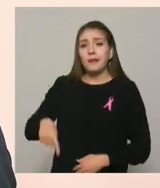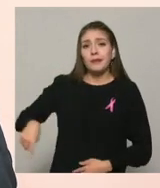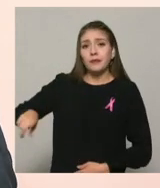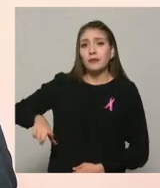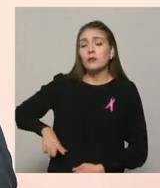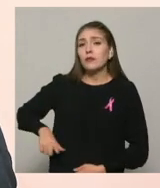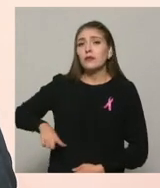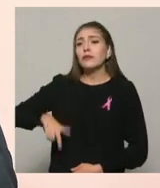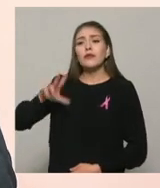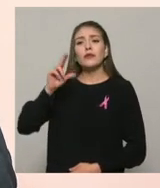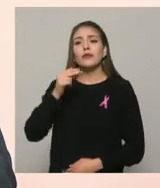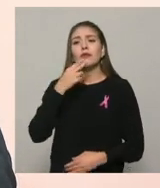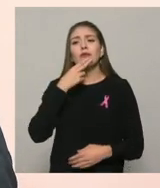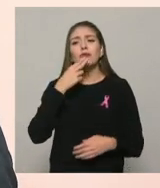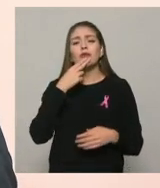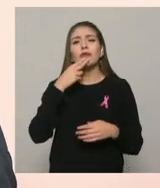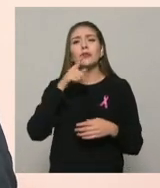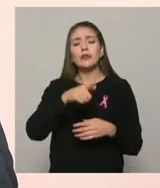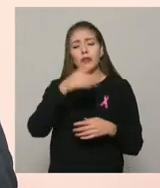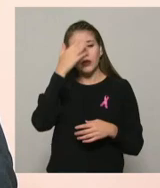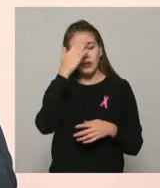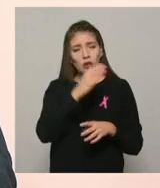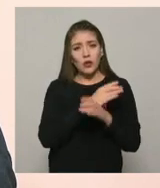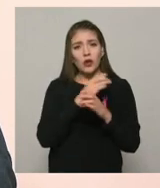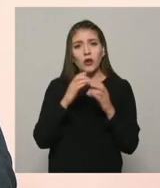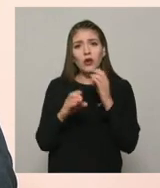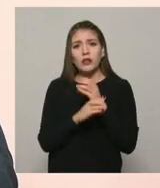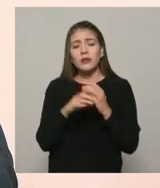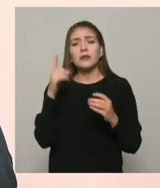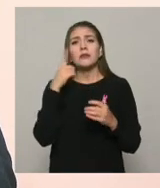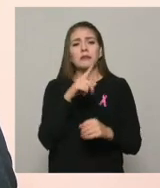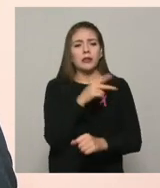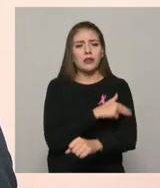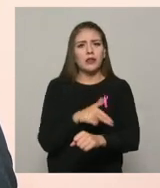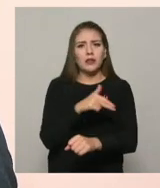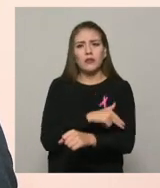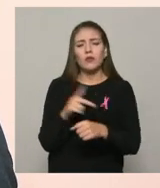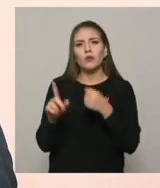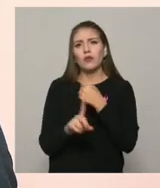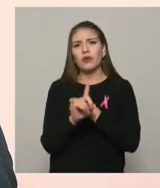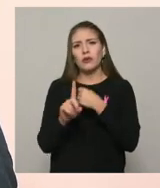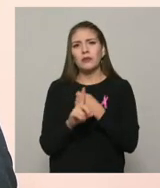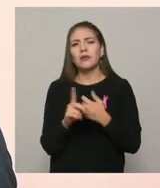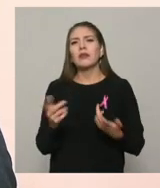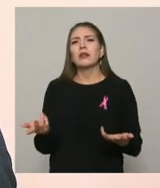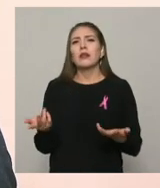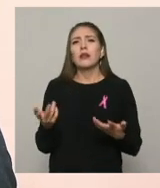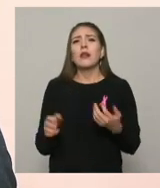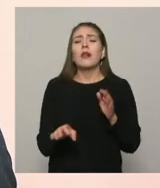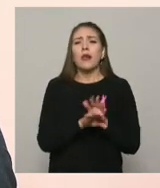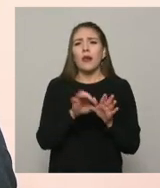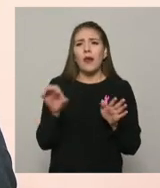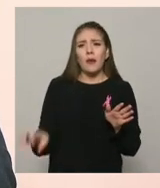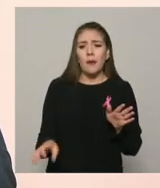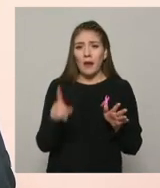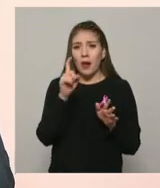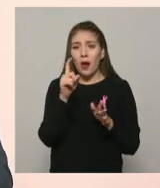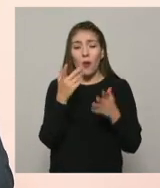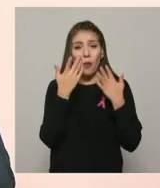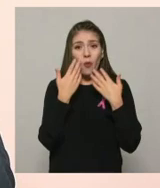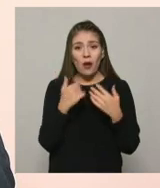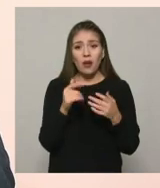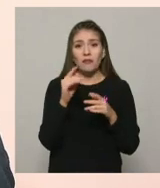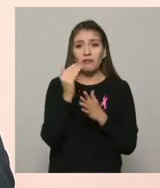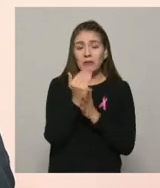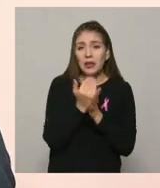el conocimiento para resolver los problemas. El asunto del agua y de la desertificación del país, los